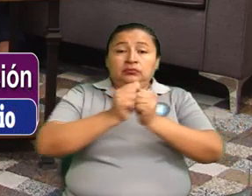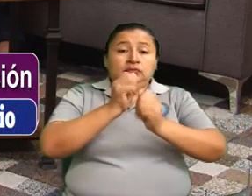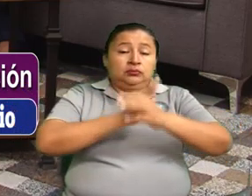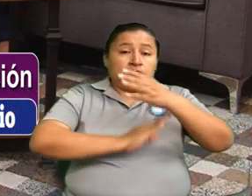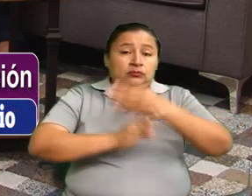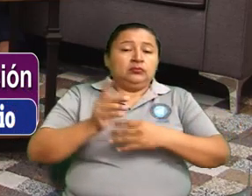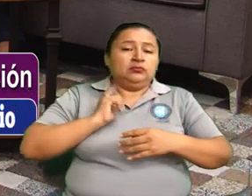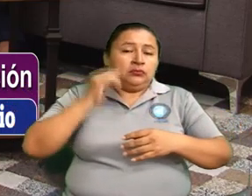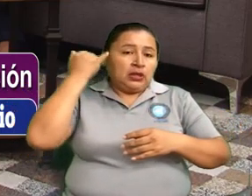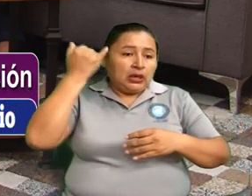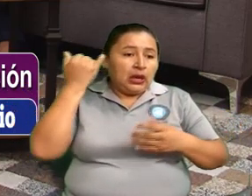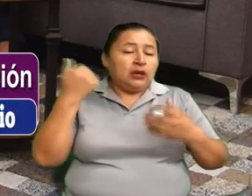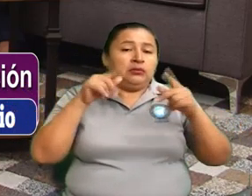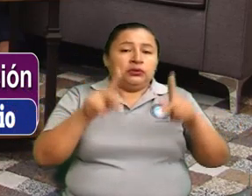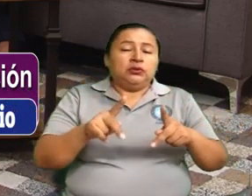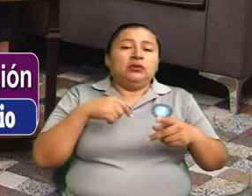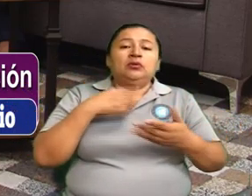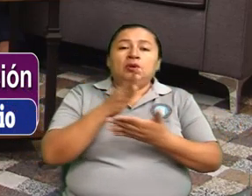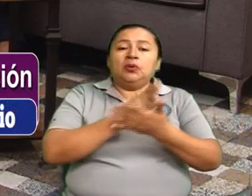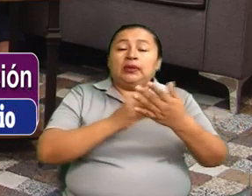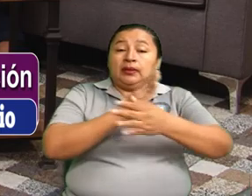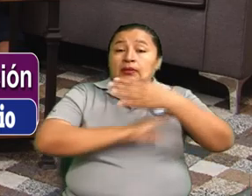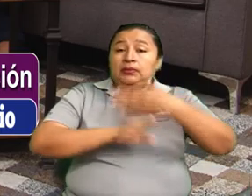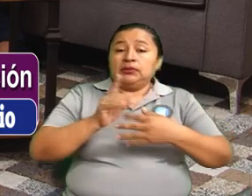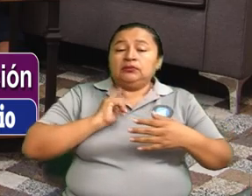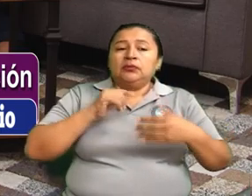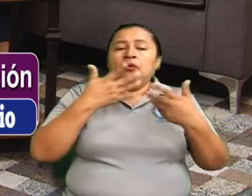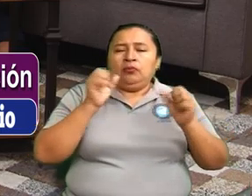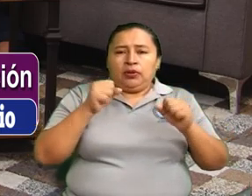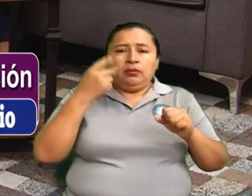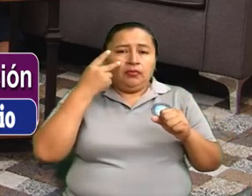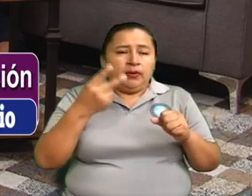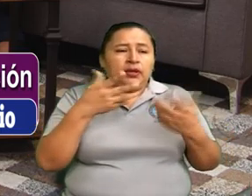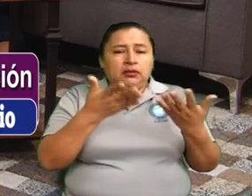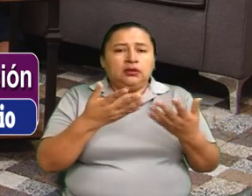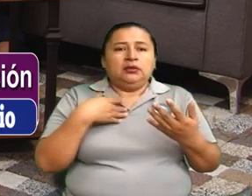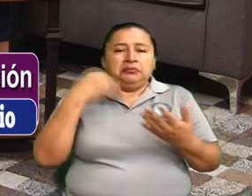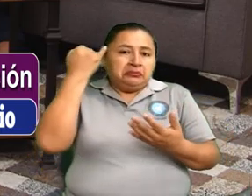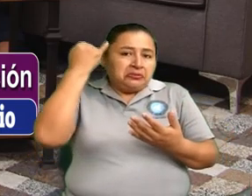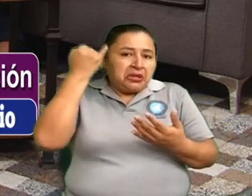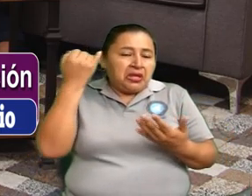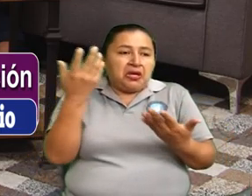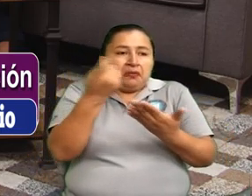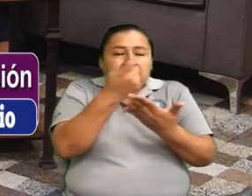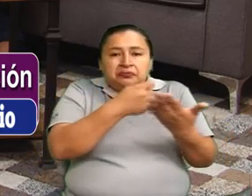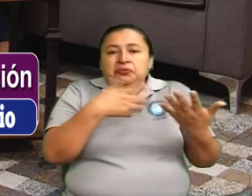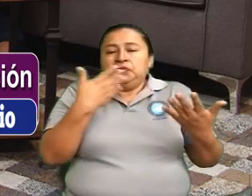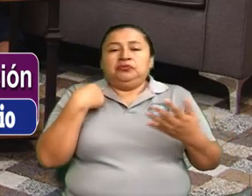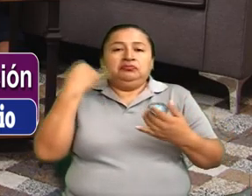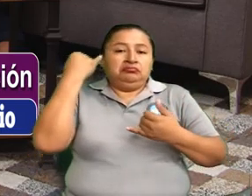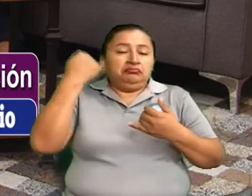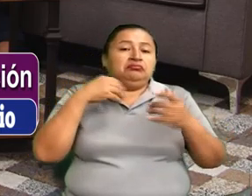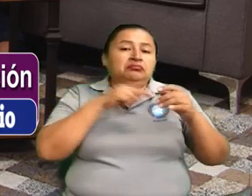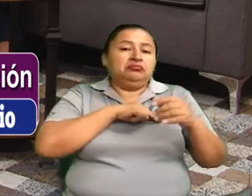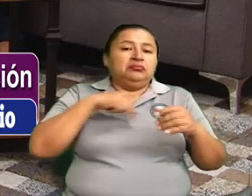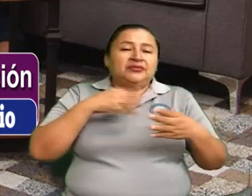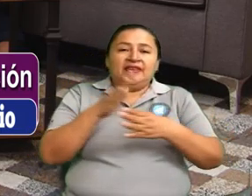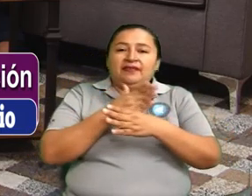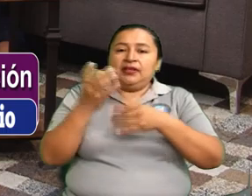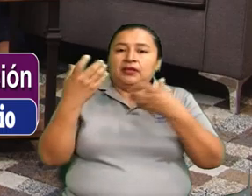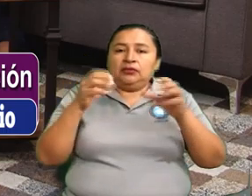que emprenden, personas con alguna discapacidad. Exacto. Y pudimos ver su creatividad, su talento para hacer artículos y